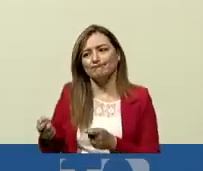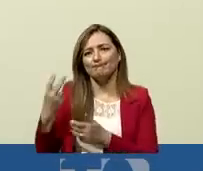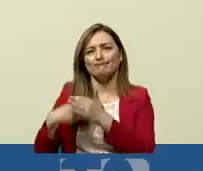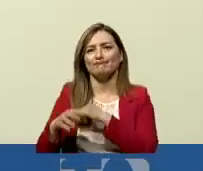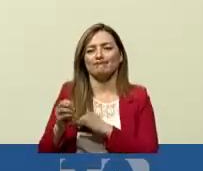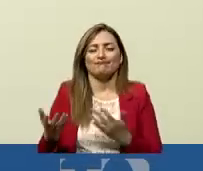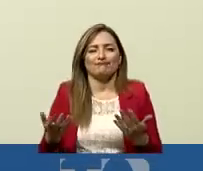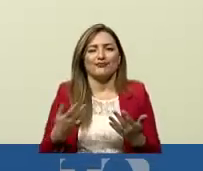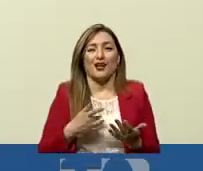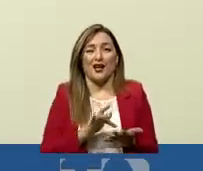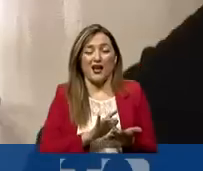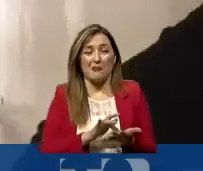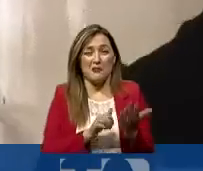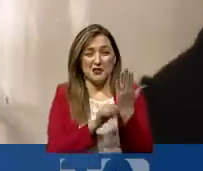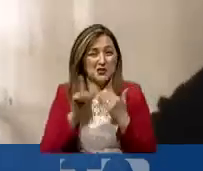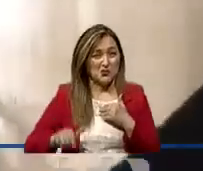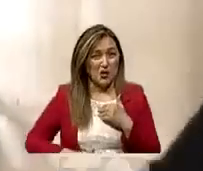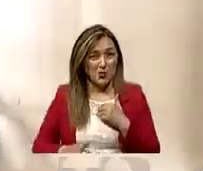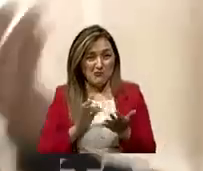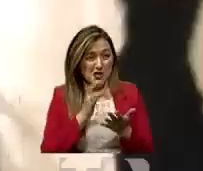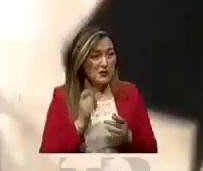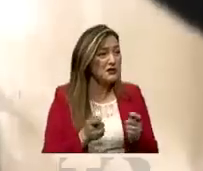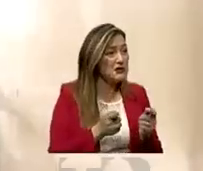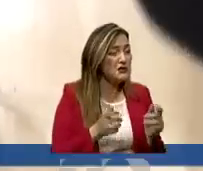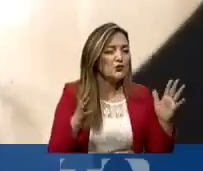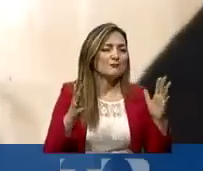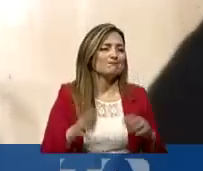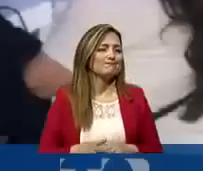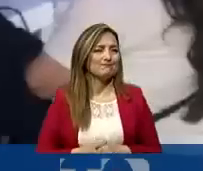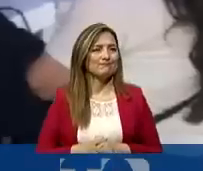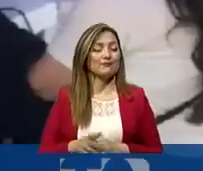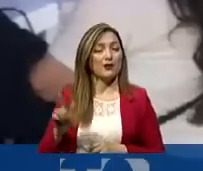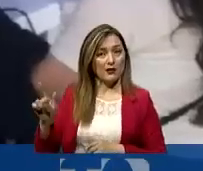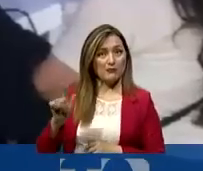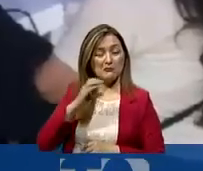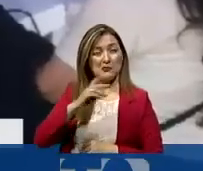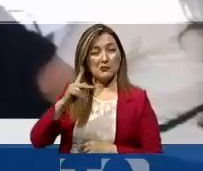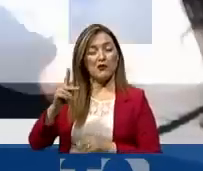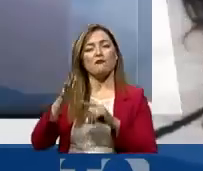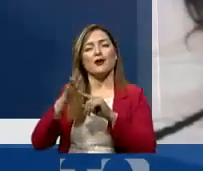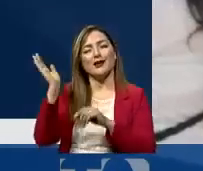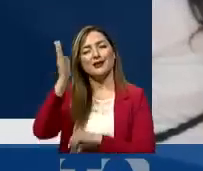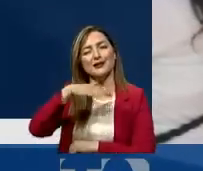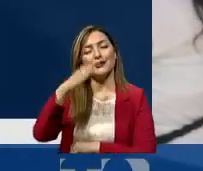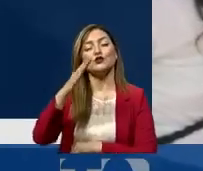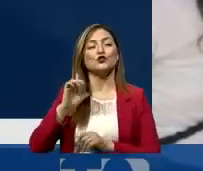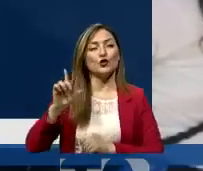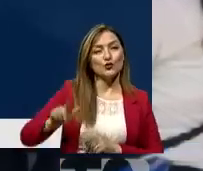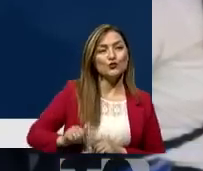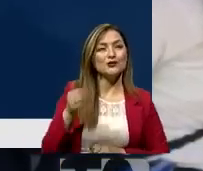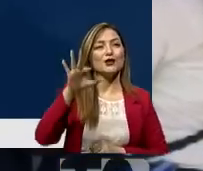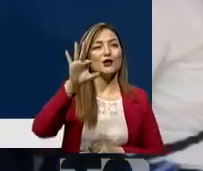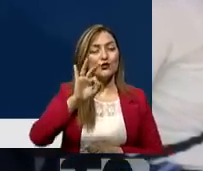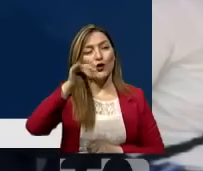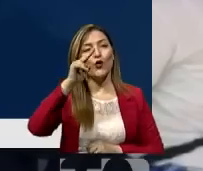centros no hay medicamentos para llevarles. La prefectura también desarrollará ferias gratuitas de salud el 19 de julio en el Parque El Calzado en el